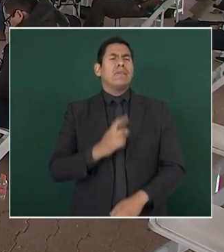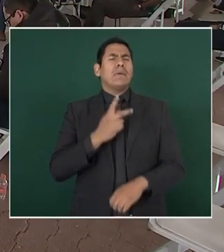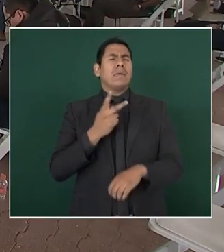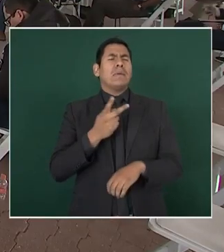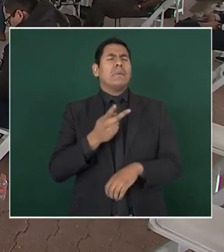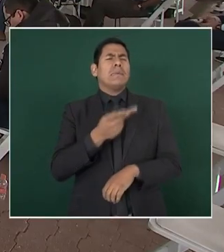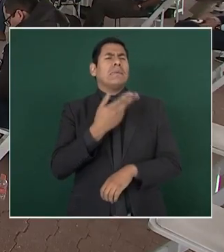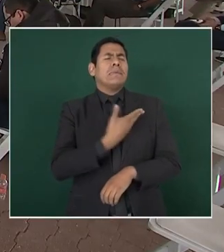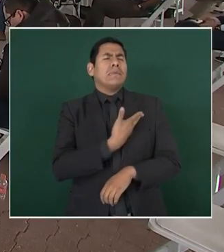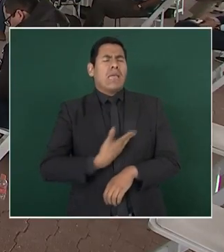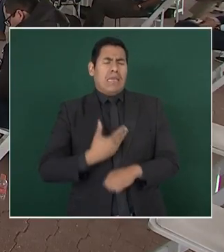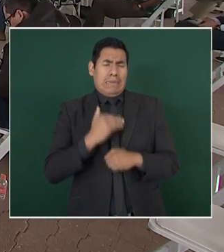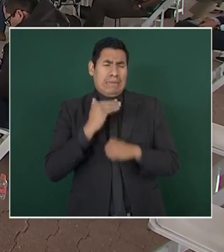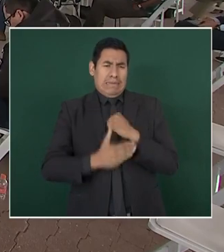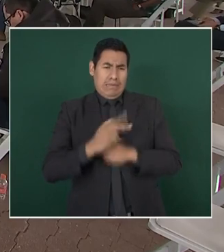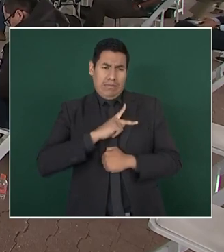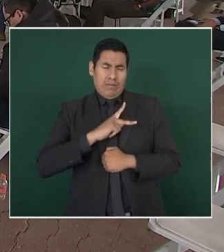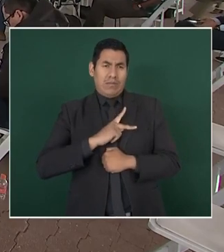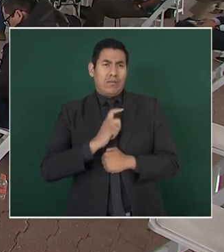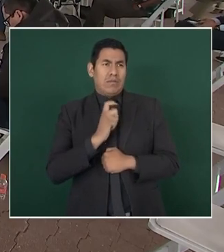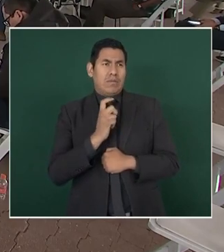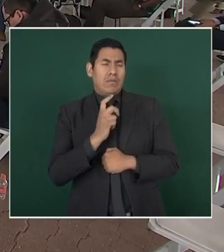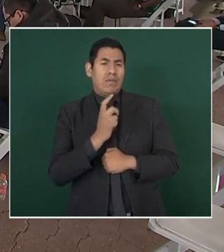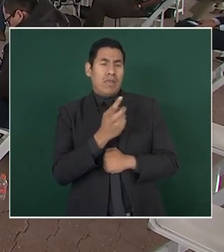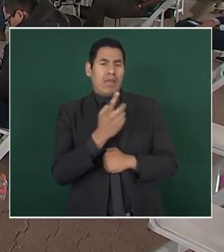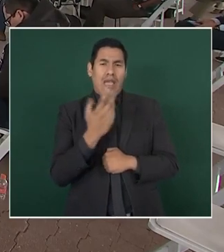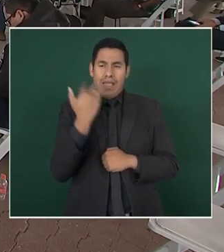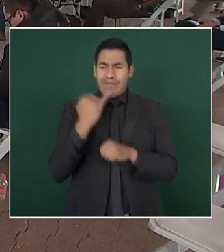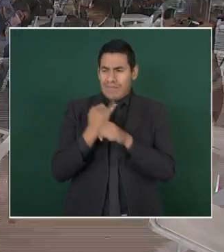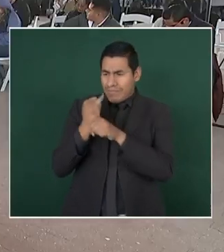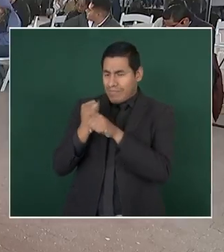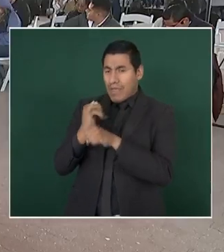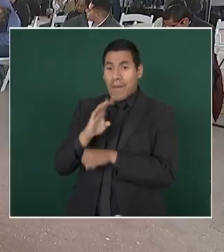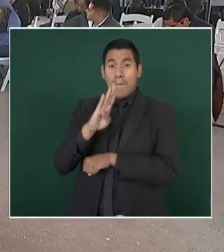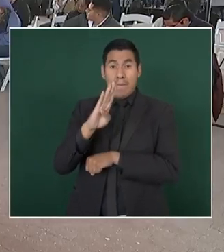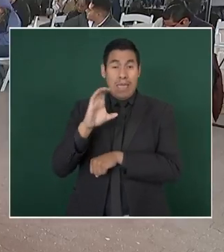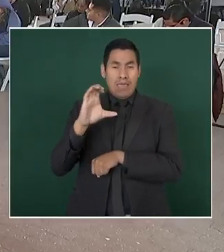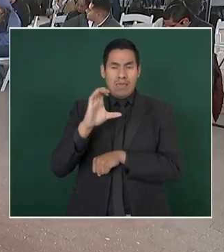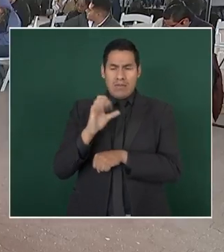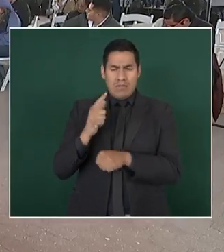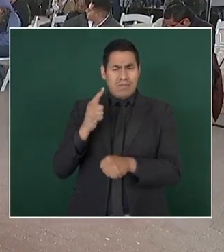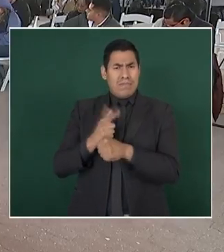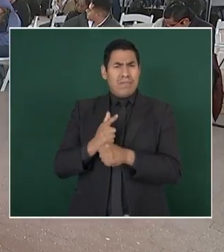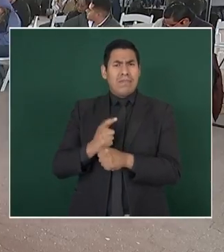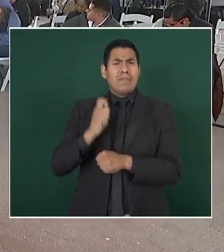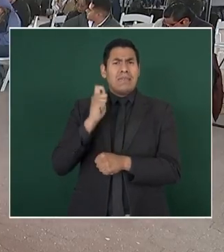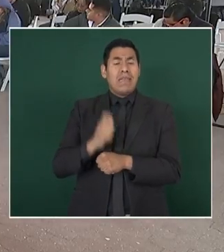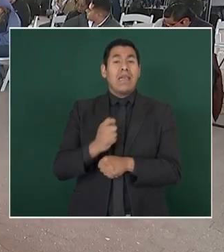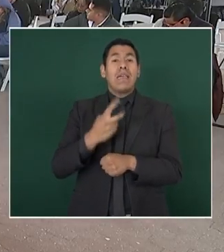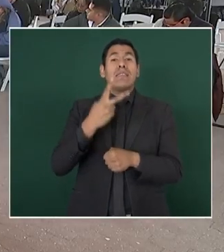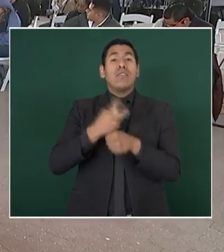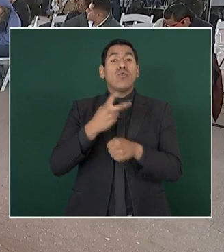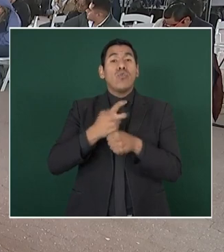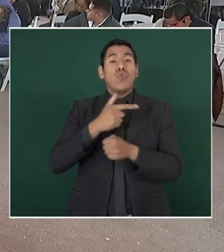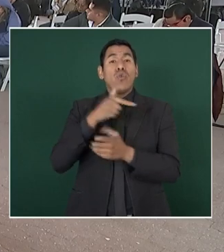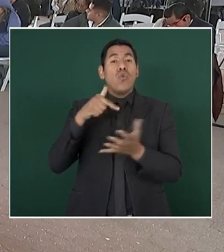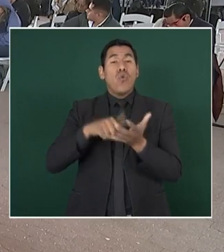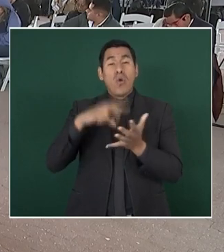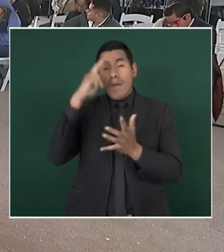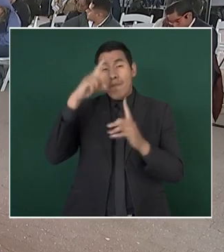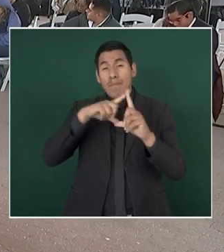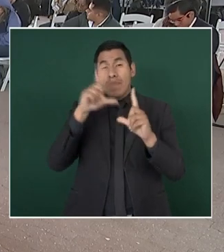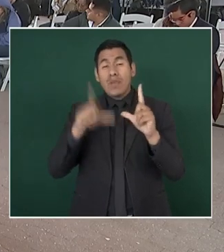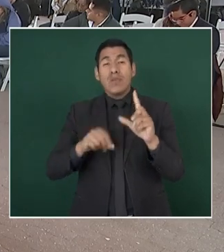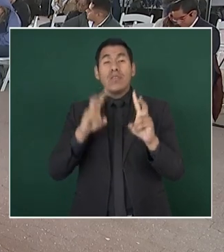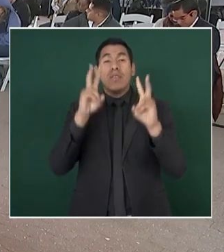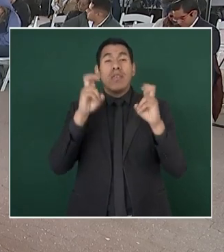parte, los indicadores señalan a Baja California en segundo lugar de homicidios. ¿Ha fallado